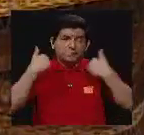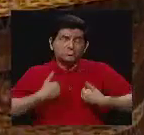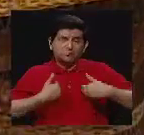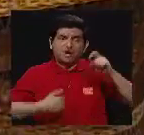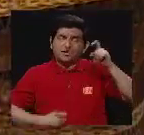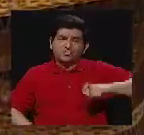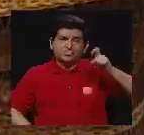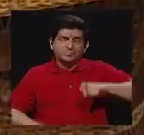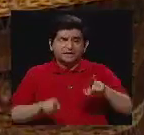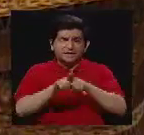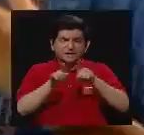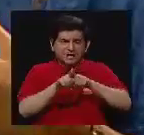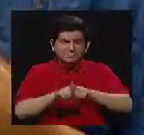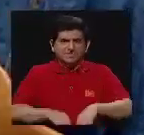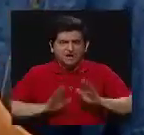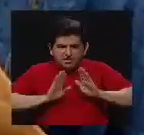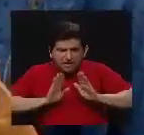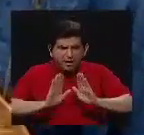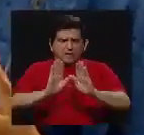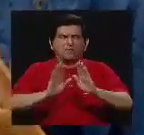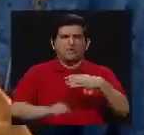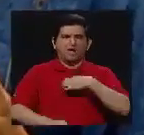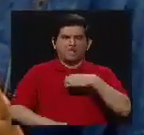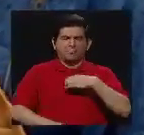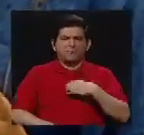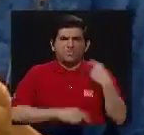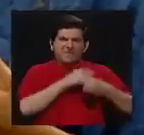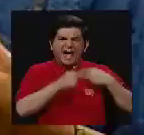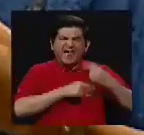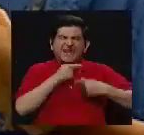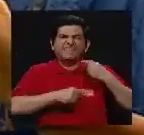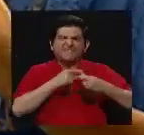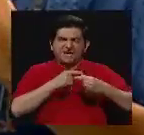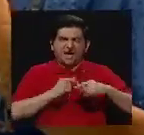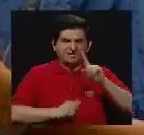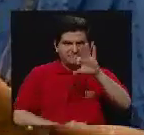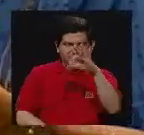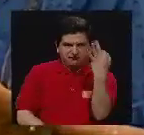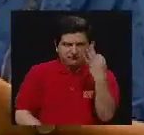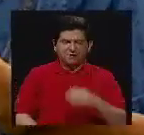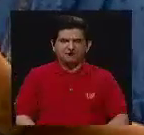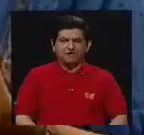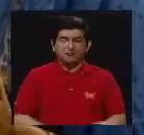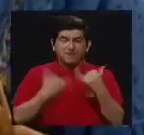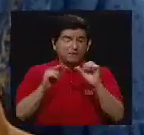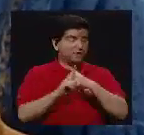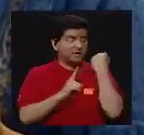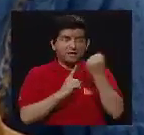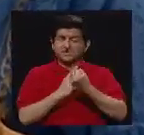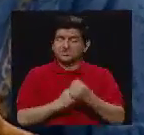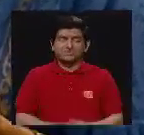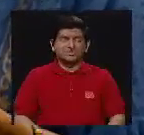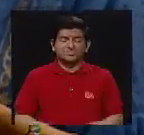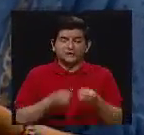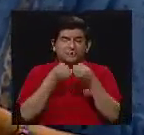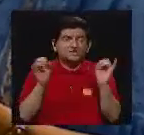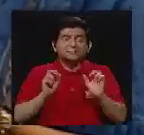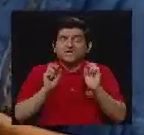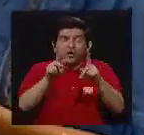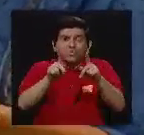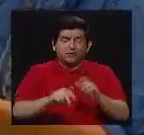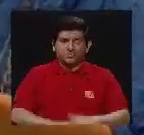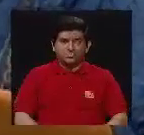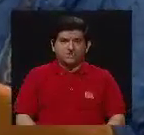humana tiene que verse también empujada desde sus propios genes, de alguna manera, porque llegó a un callejón sin salida